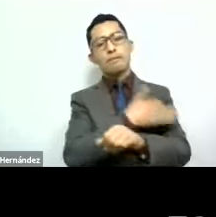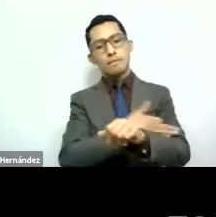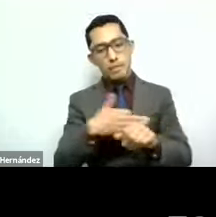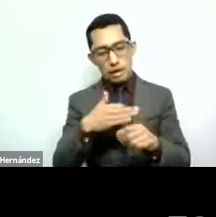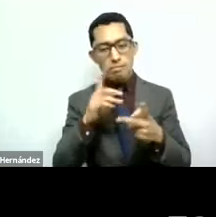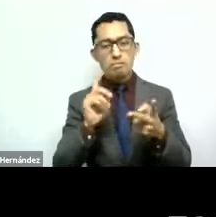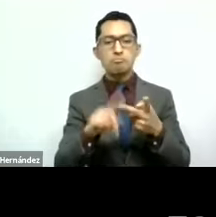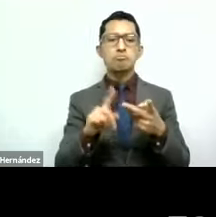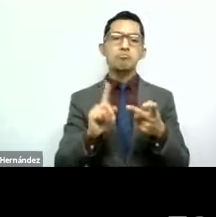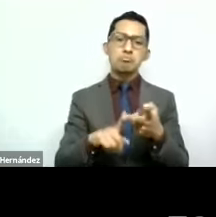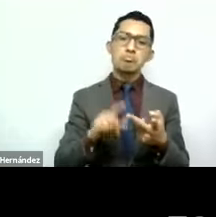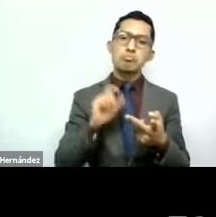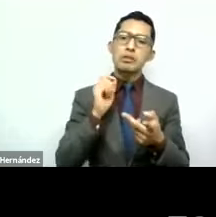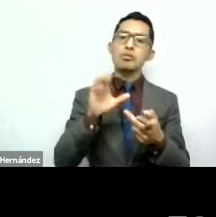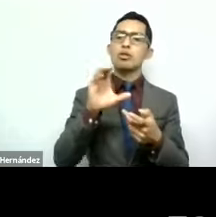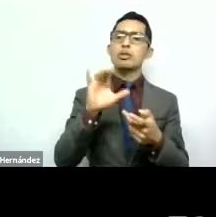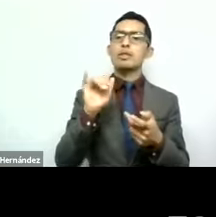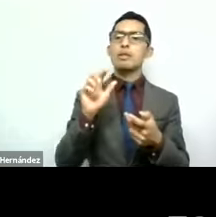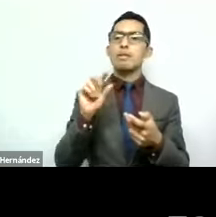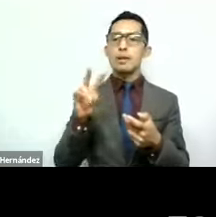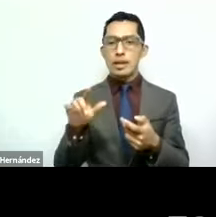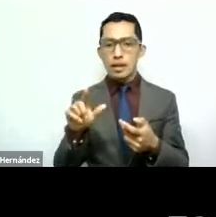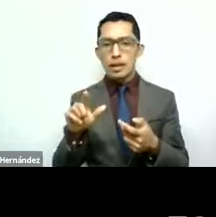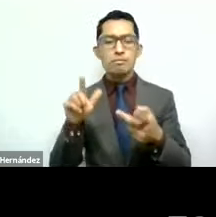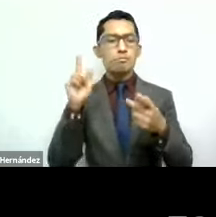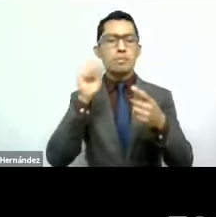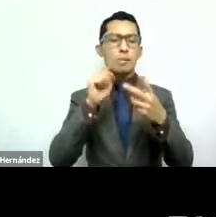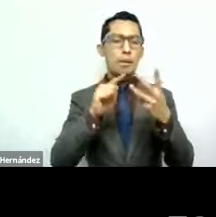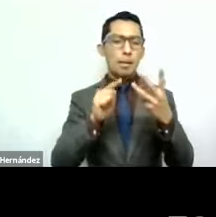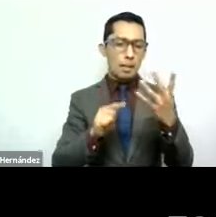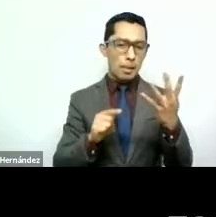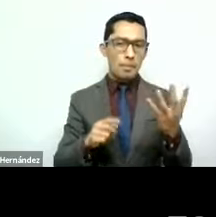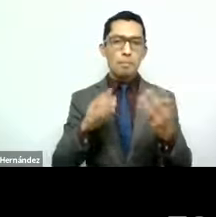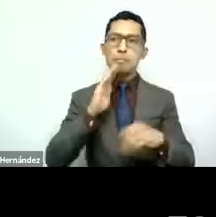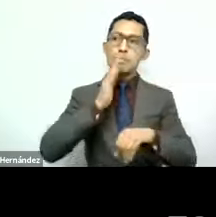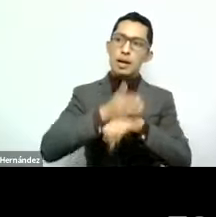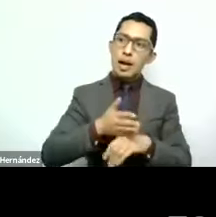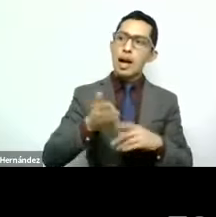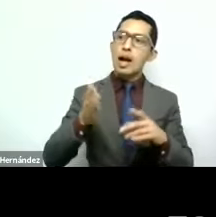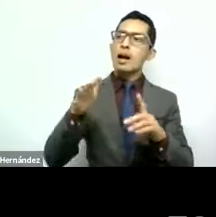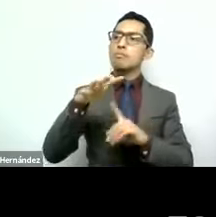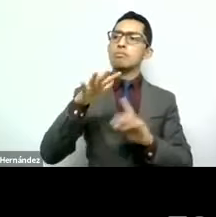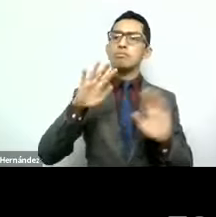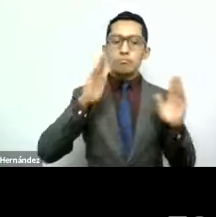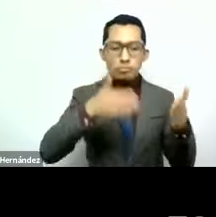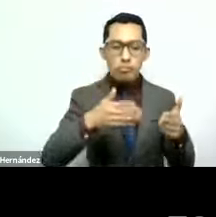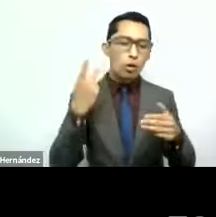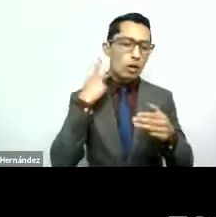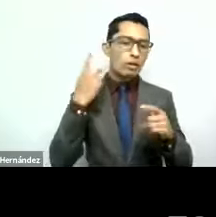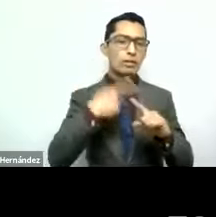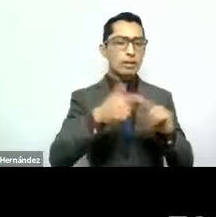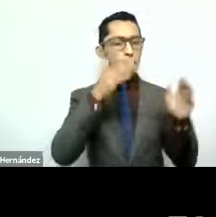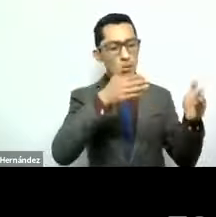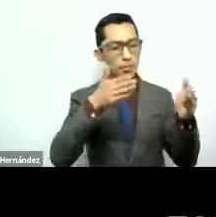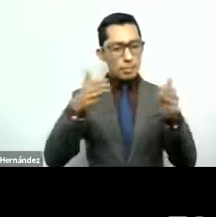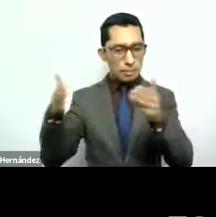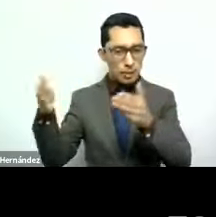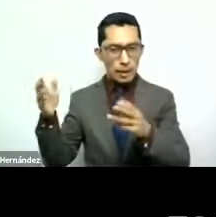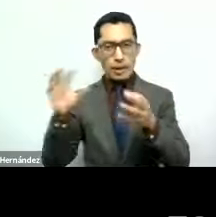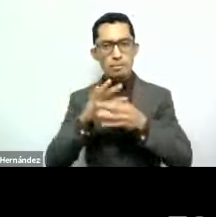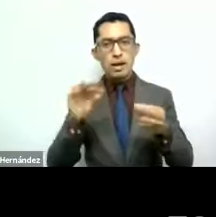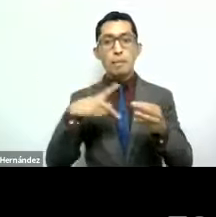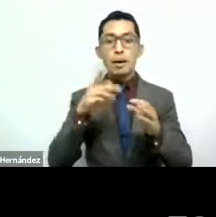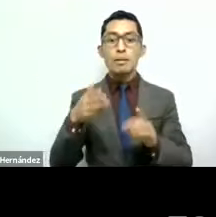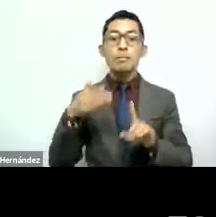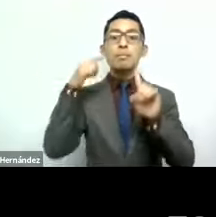materia civil, ¿no? A grandes rasgos, desde lo penal, desde lo político, pero no olvidemos que el tema